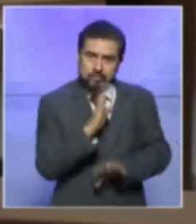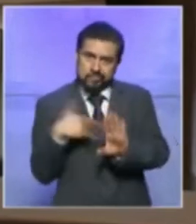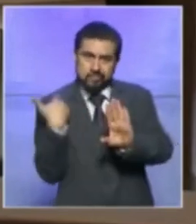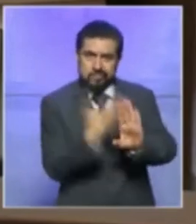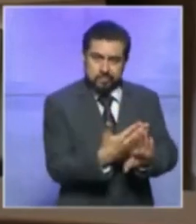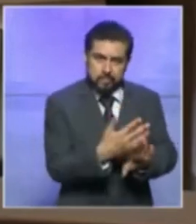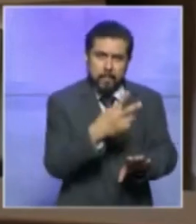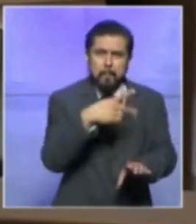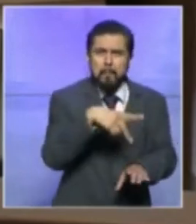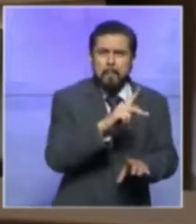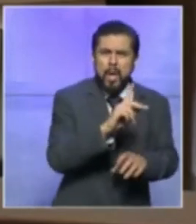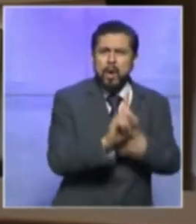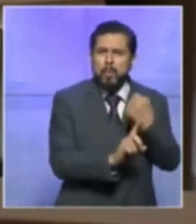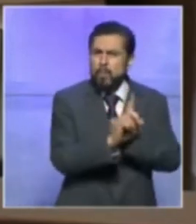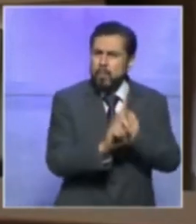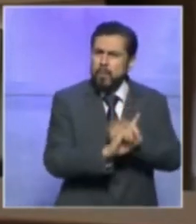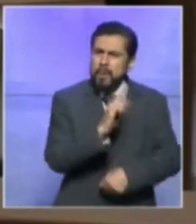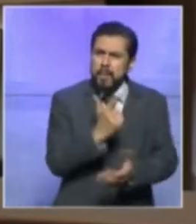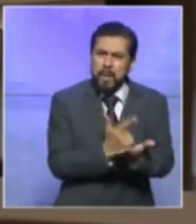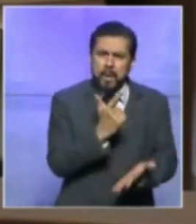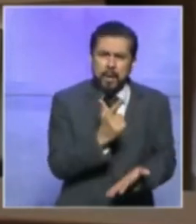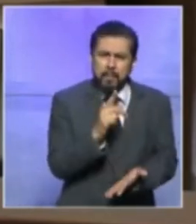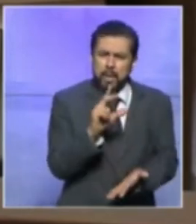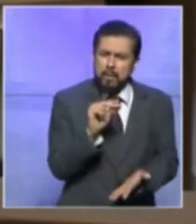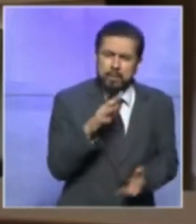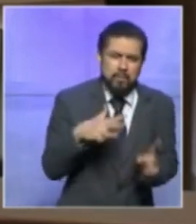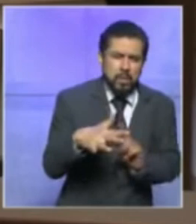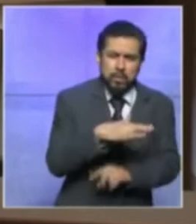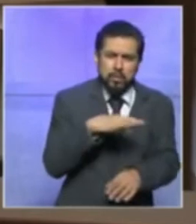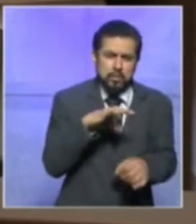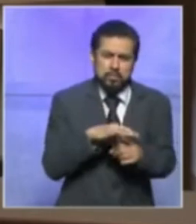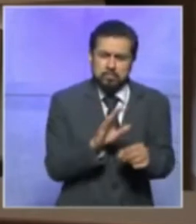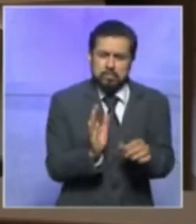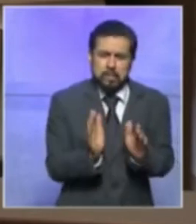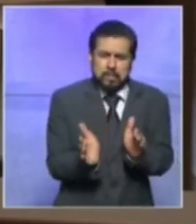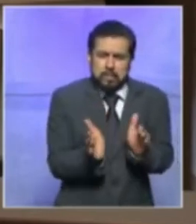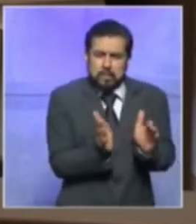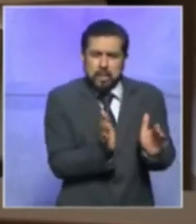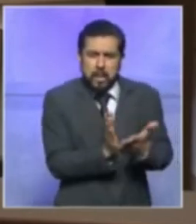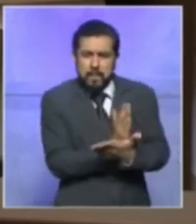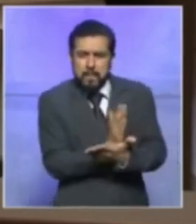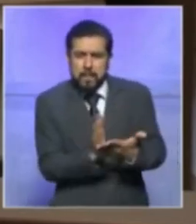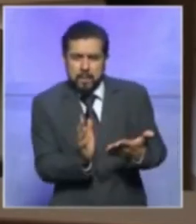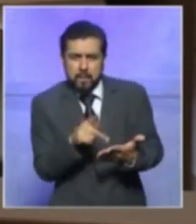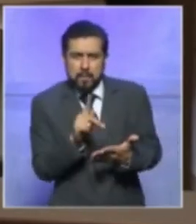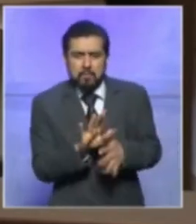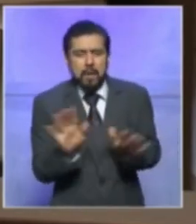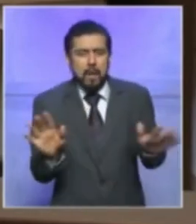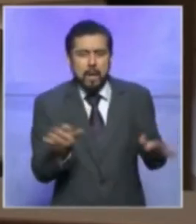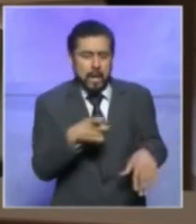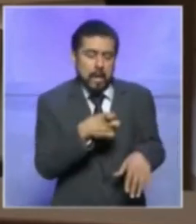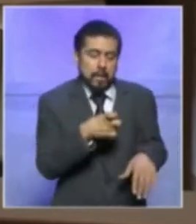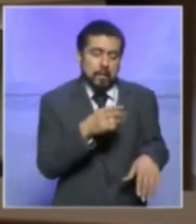electoral ni tampoco en la contienda. Y al no ser electoral la temática, termina dándose vista a